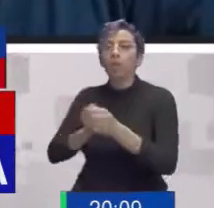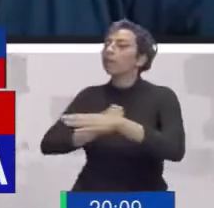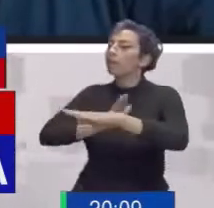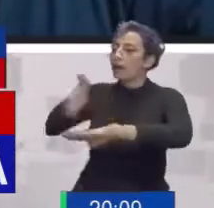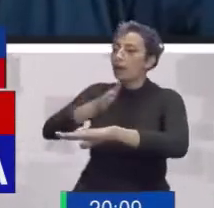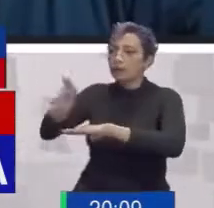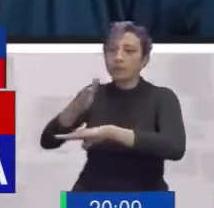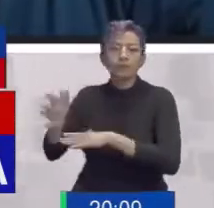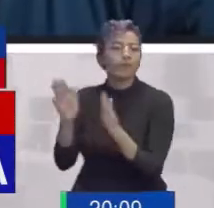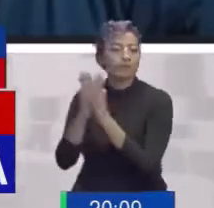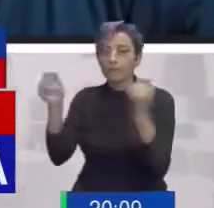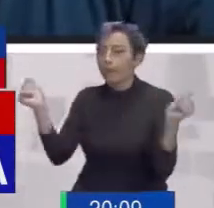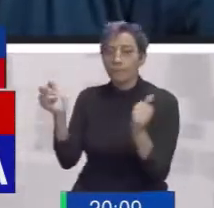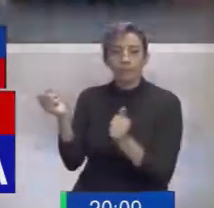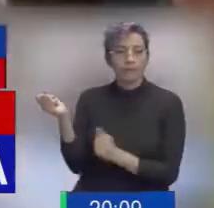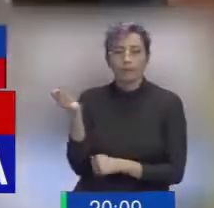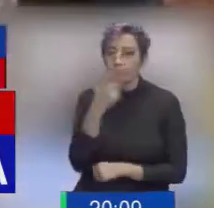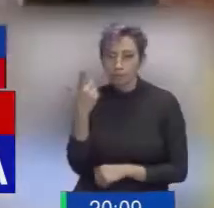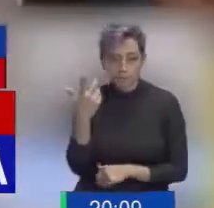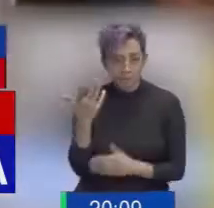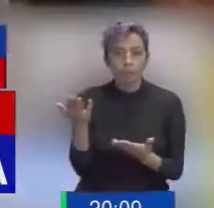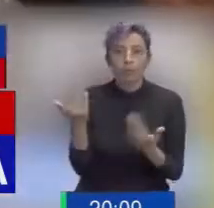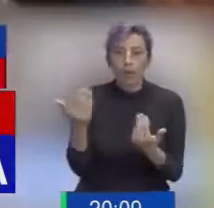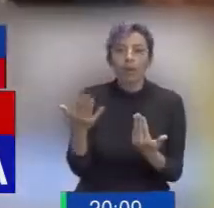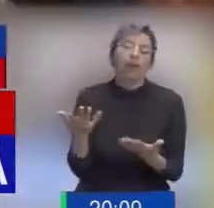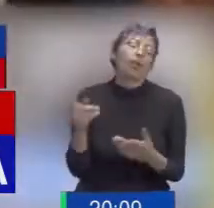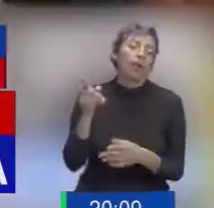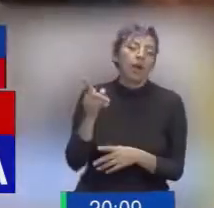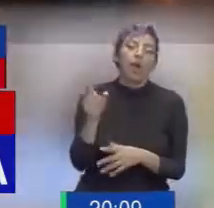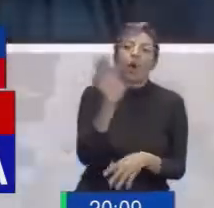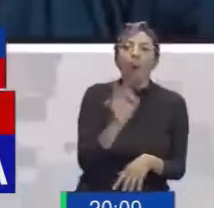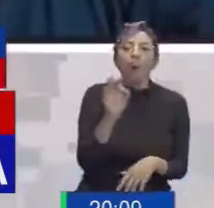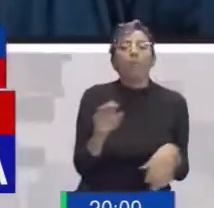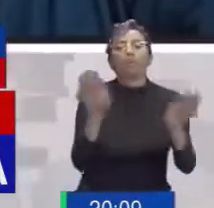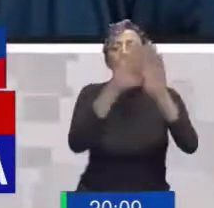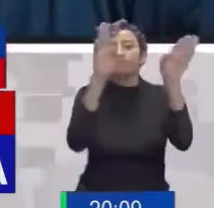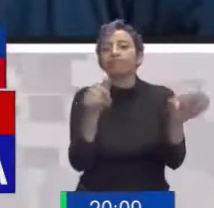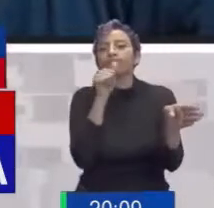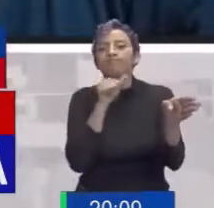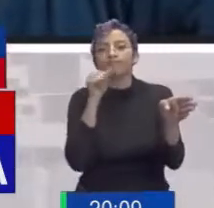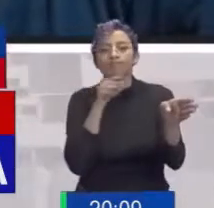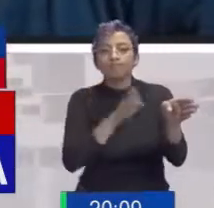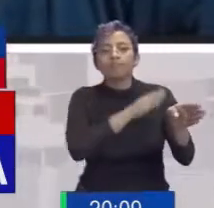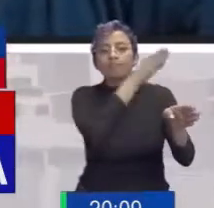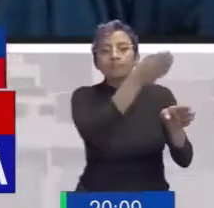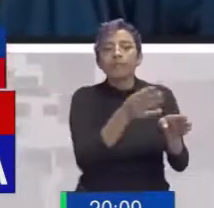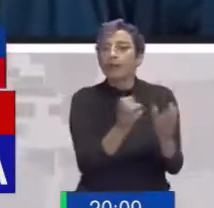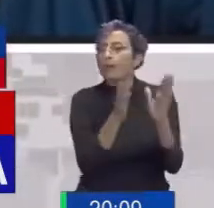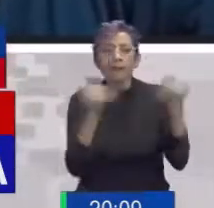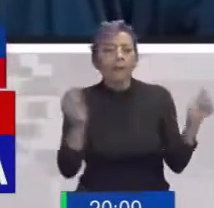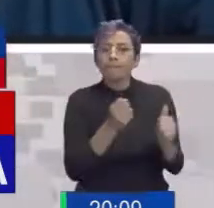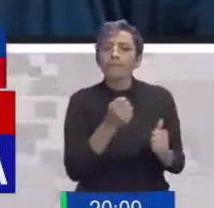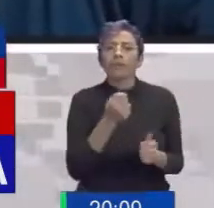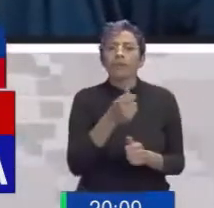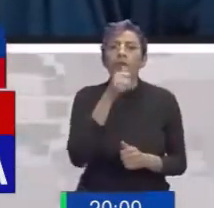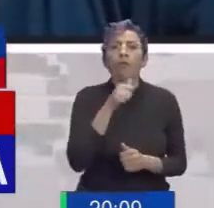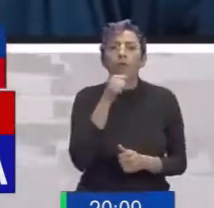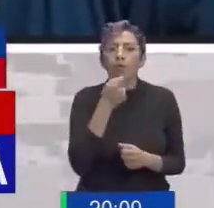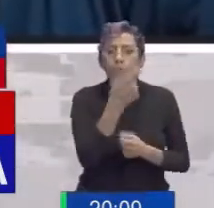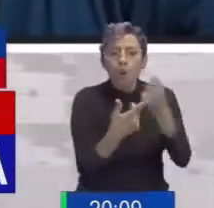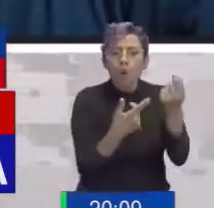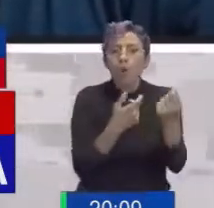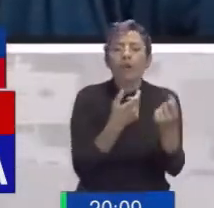y más rápido a los medicamentos, a los cuidados necesarios, a todo lo que haga falta. Parte de la ley también toca,